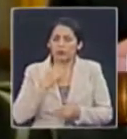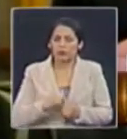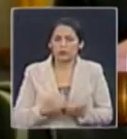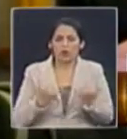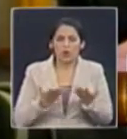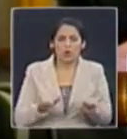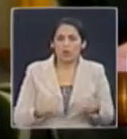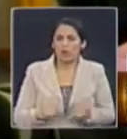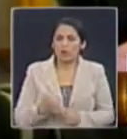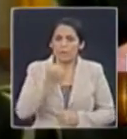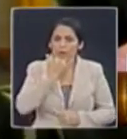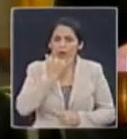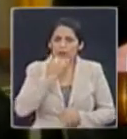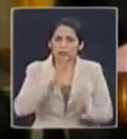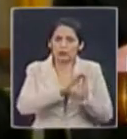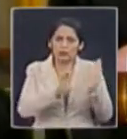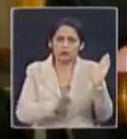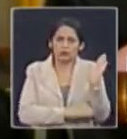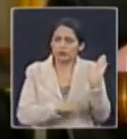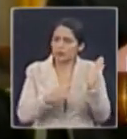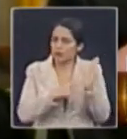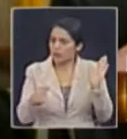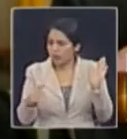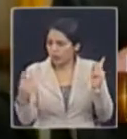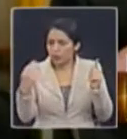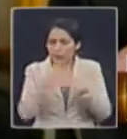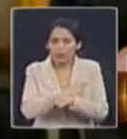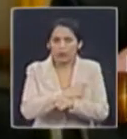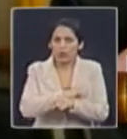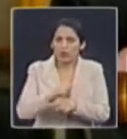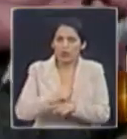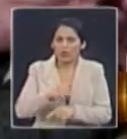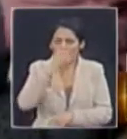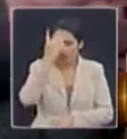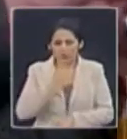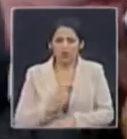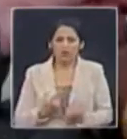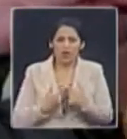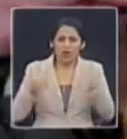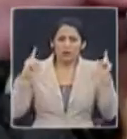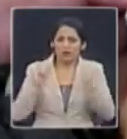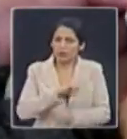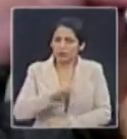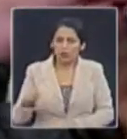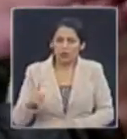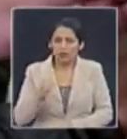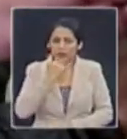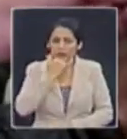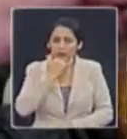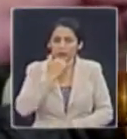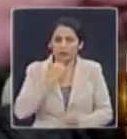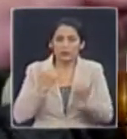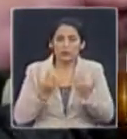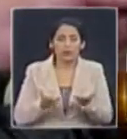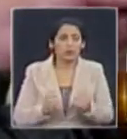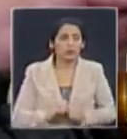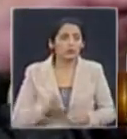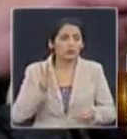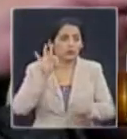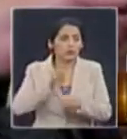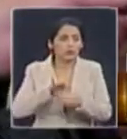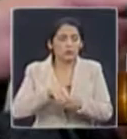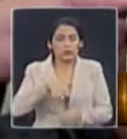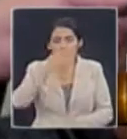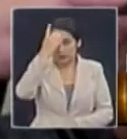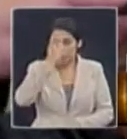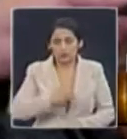la inconstitucionalidad, es tremendamente impositiva, arbitraria. Bueno, frente a la consulta popular todavía no hemos tomado una decisión